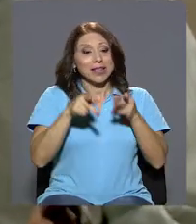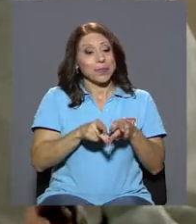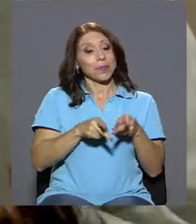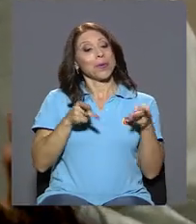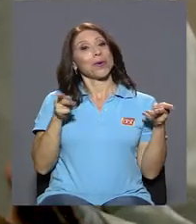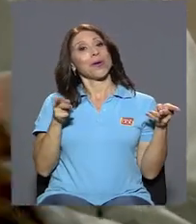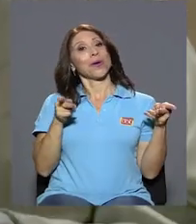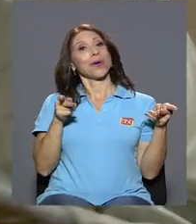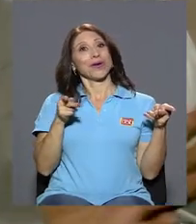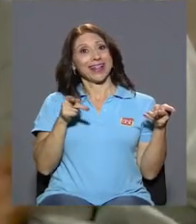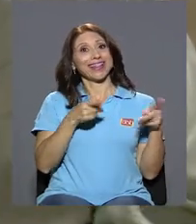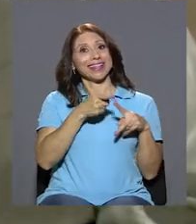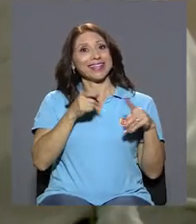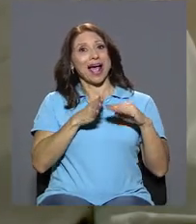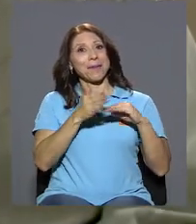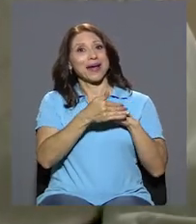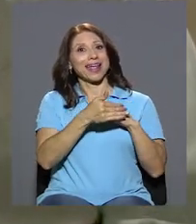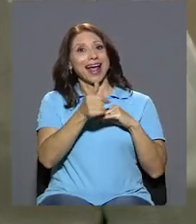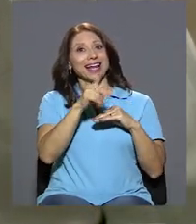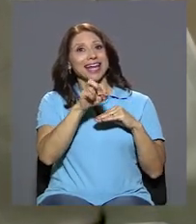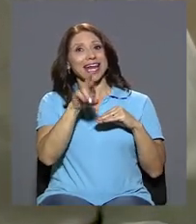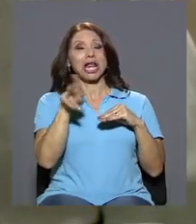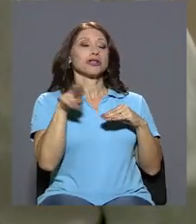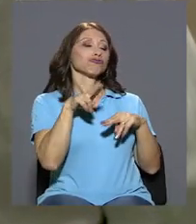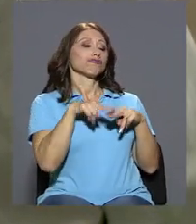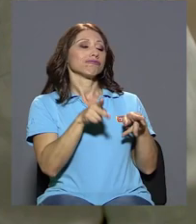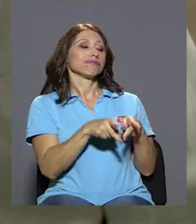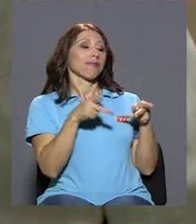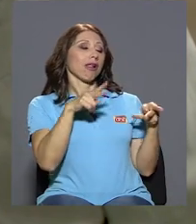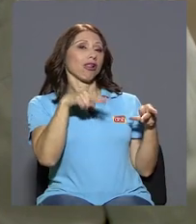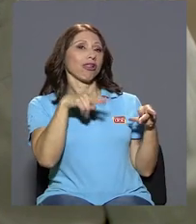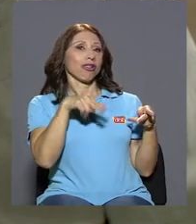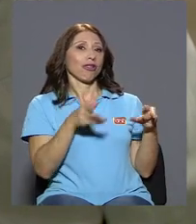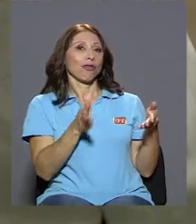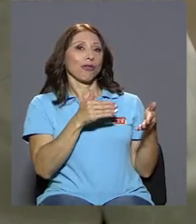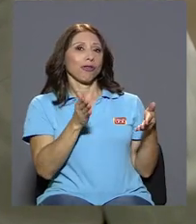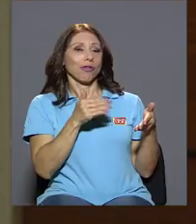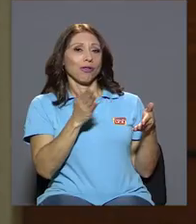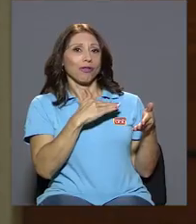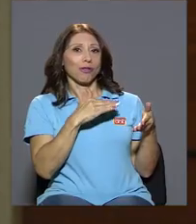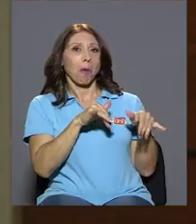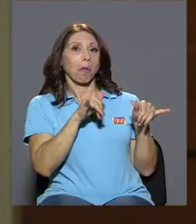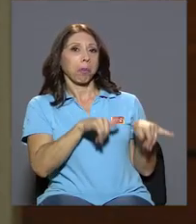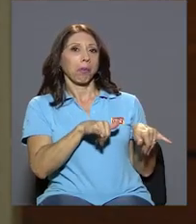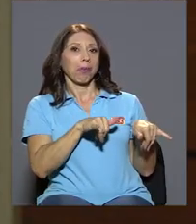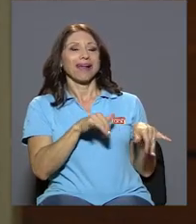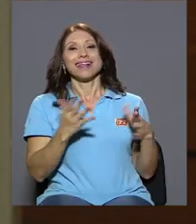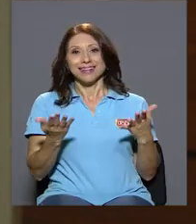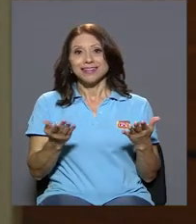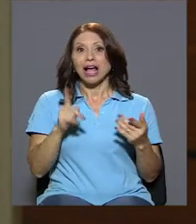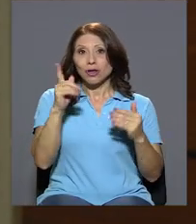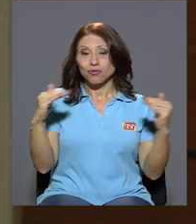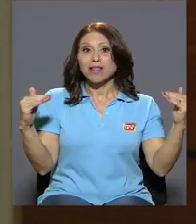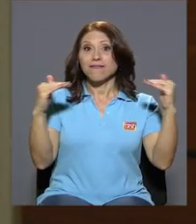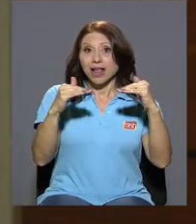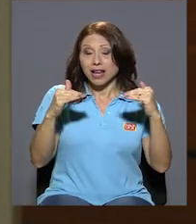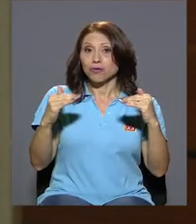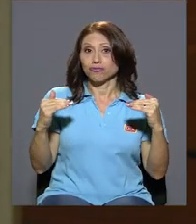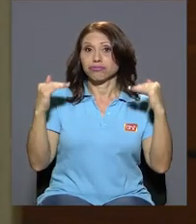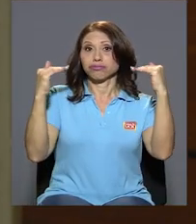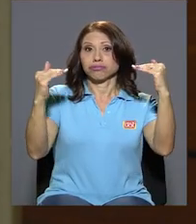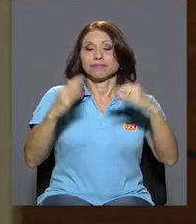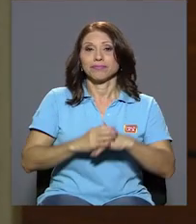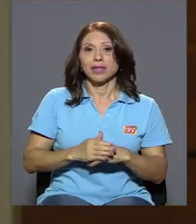jamaica y estabas en table y el del primero este de modo que si efectivamente hay un nivel otra cosa